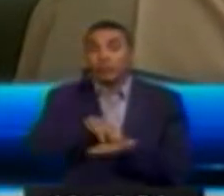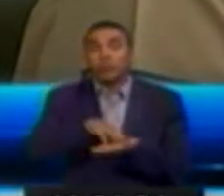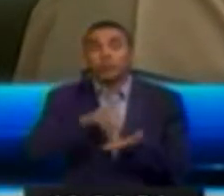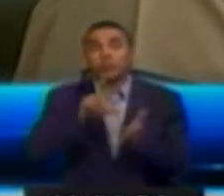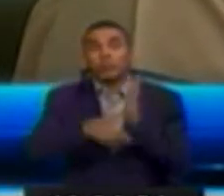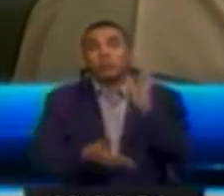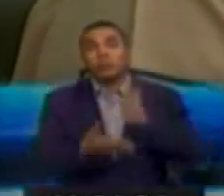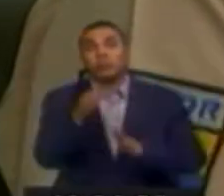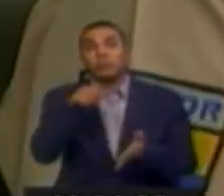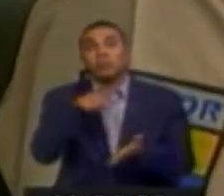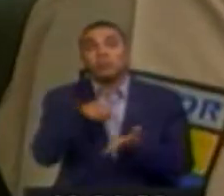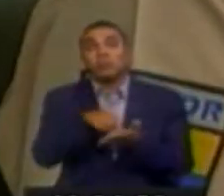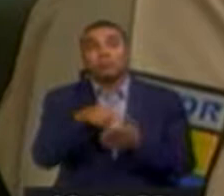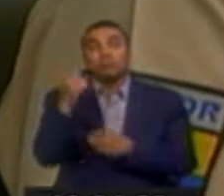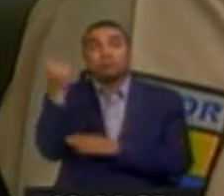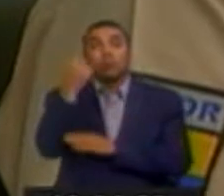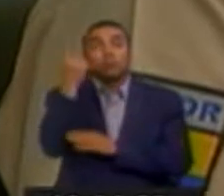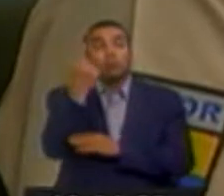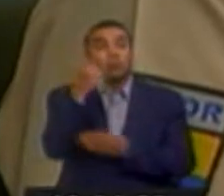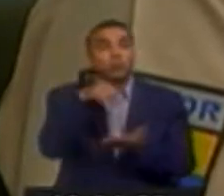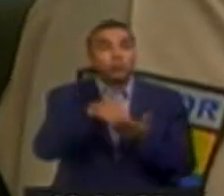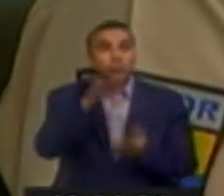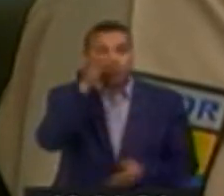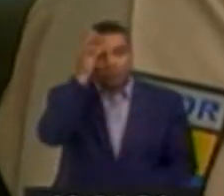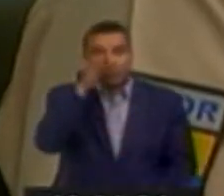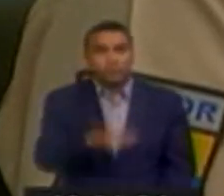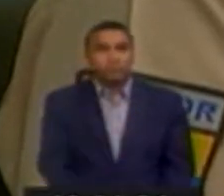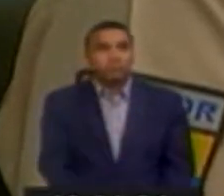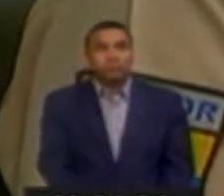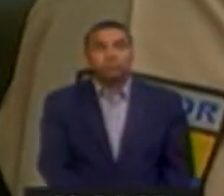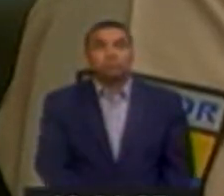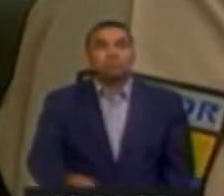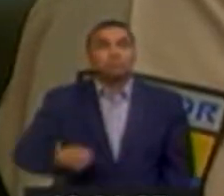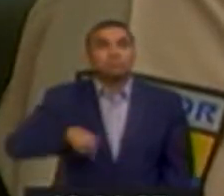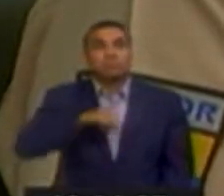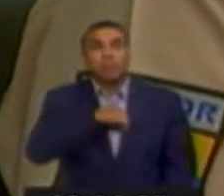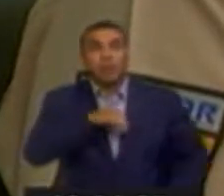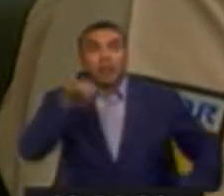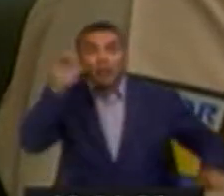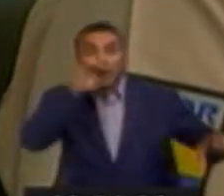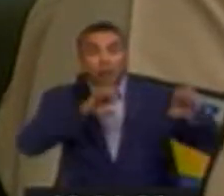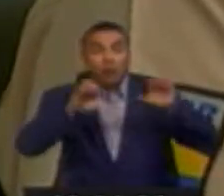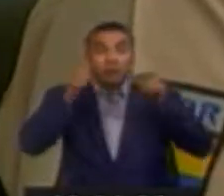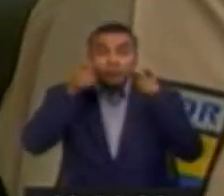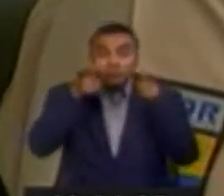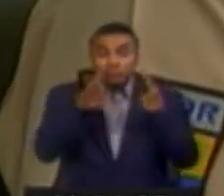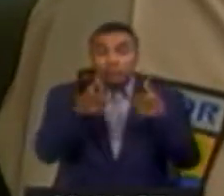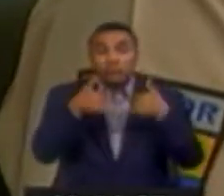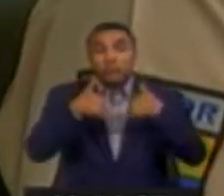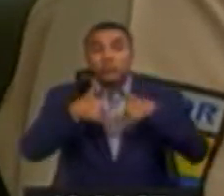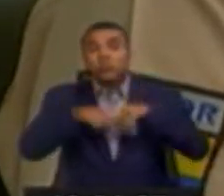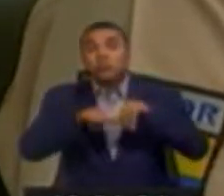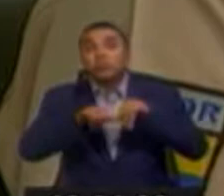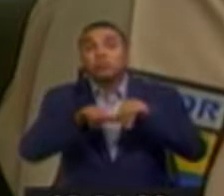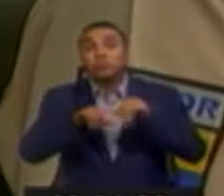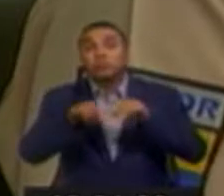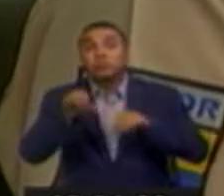trasladados vía aérea hasta esta casa de salud. Los mismos que han sido evaluados están en observación y siguen una